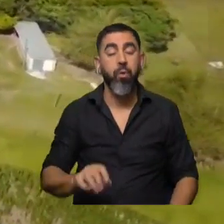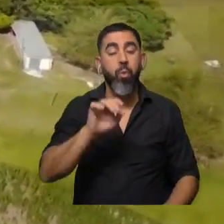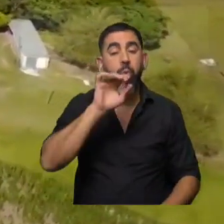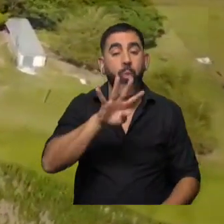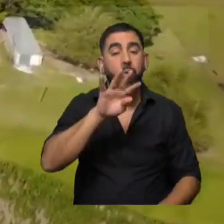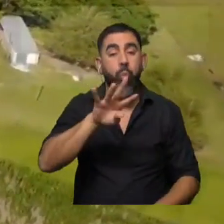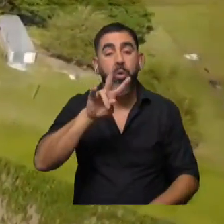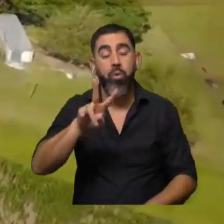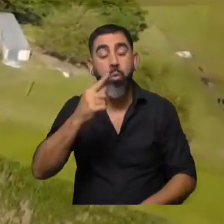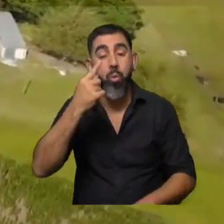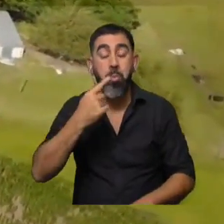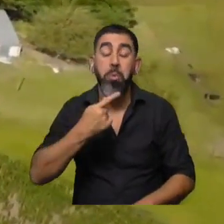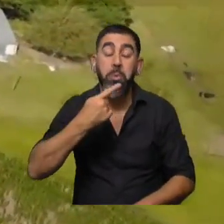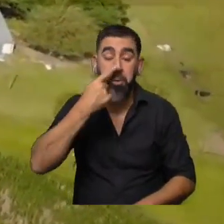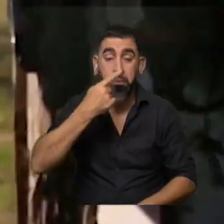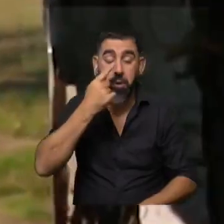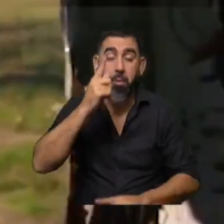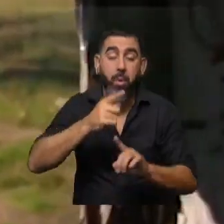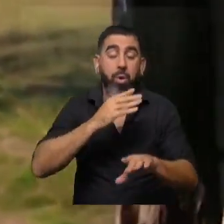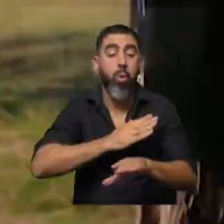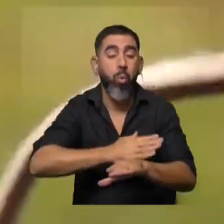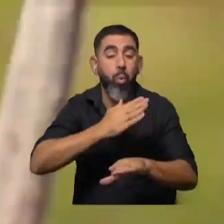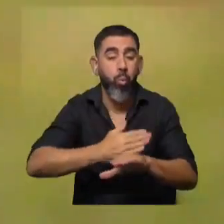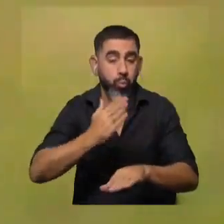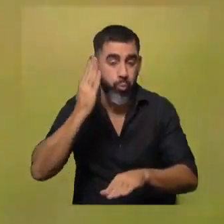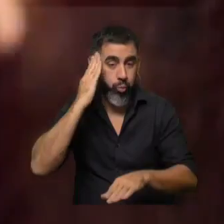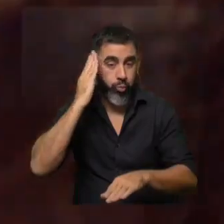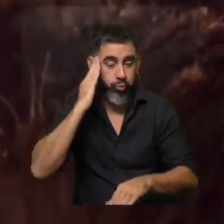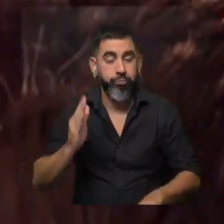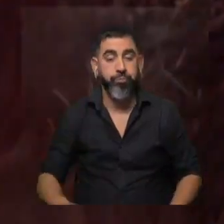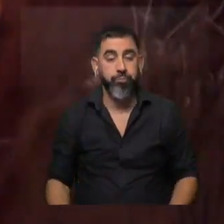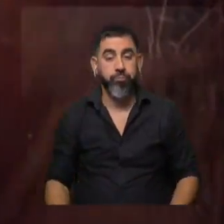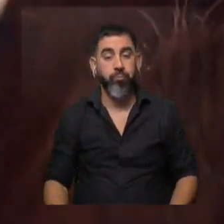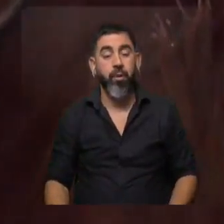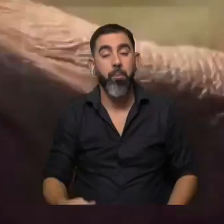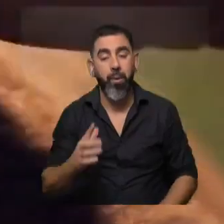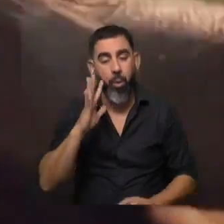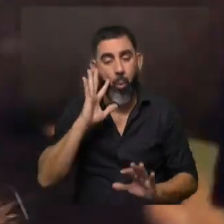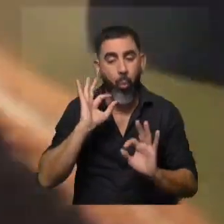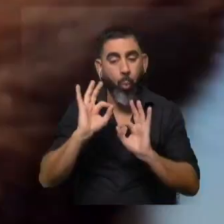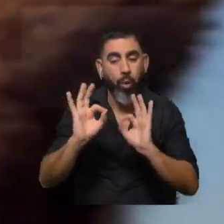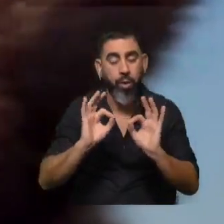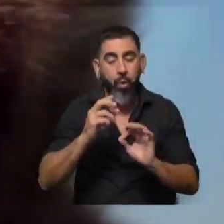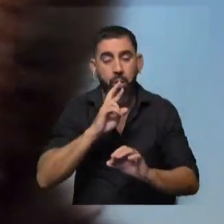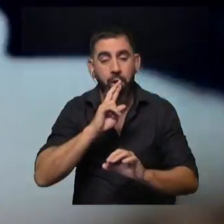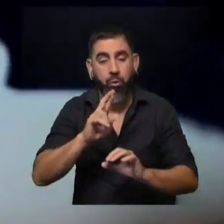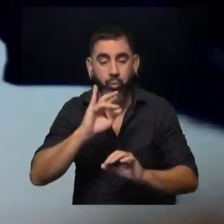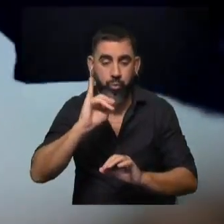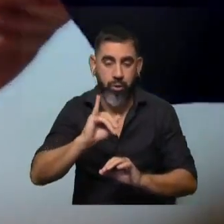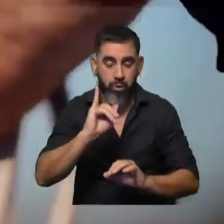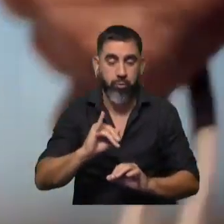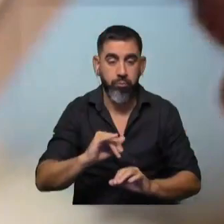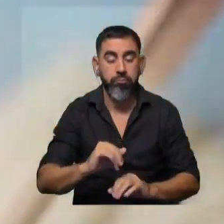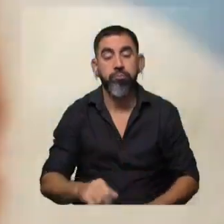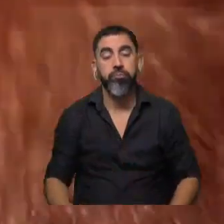es un número interesante como para llegar a ciertas inferencias, por más que somos cautelosos después con los resultados obtenidos. Esto sí